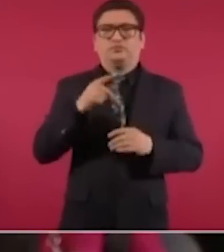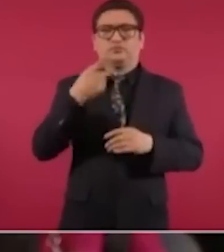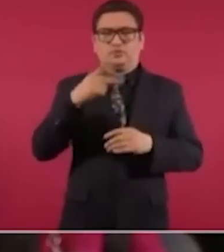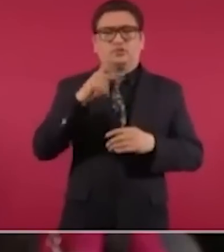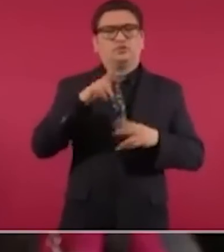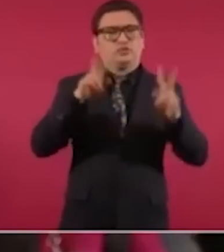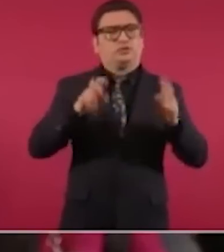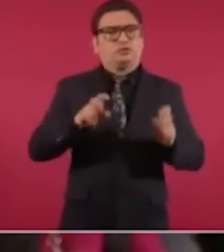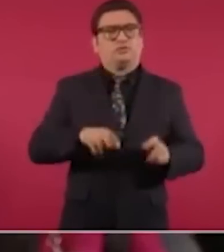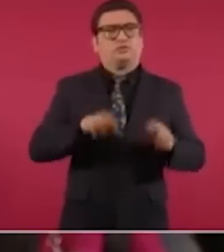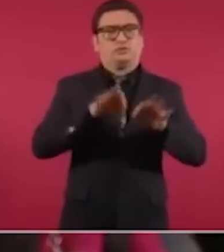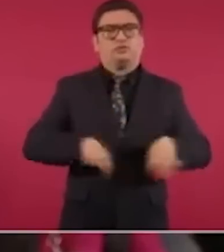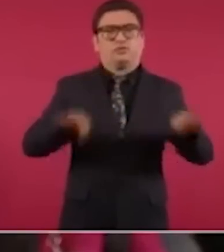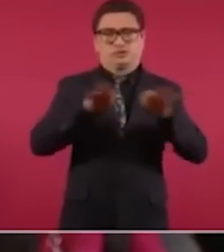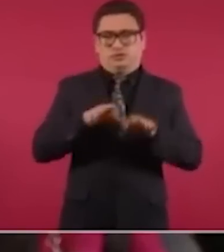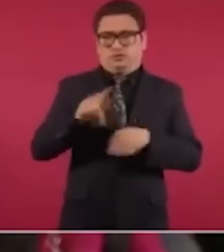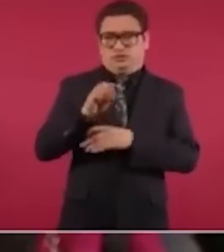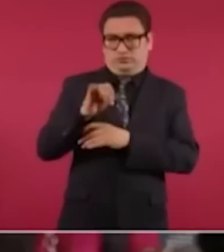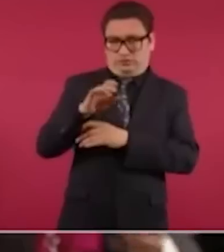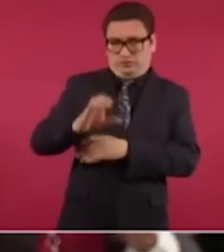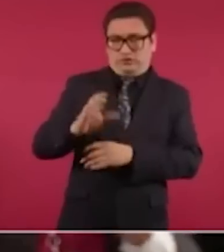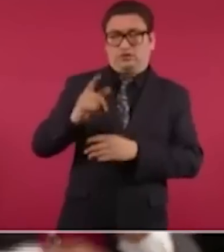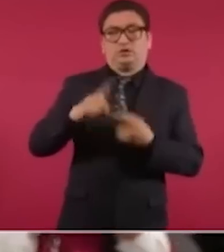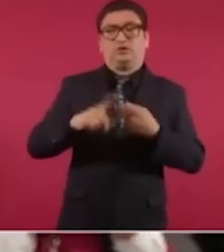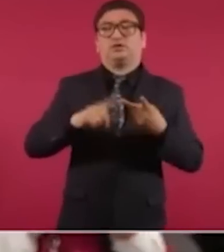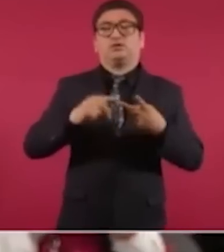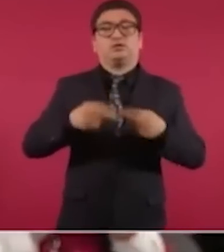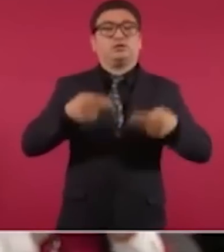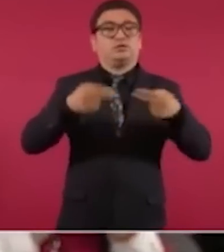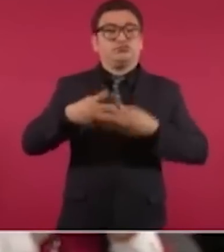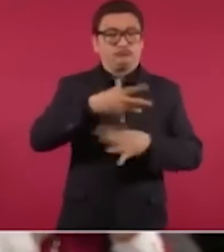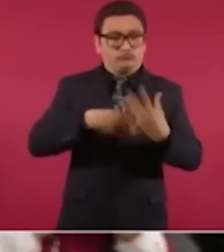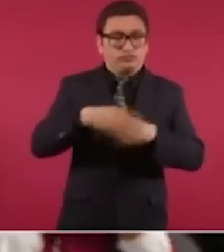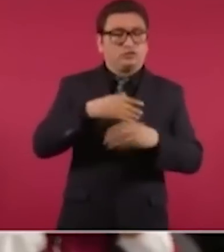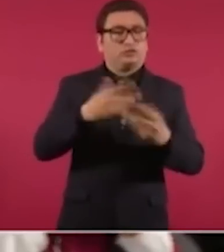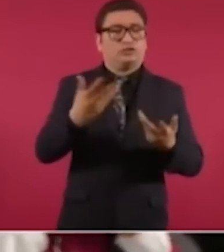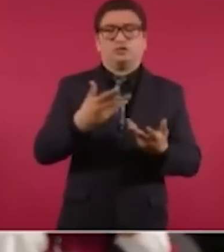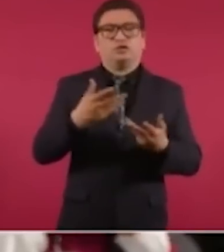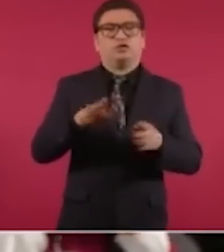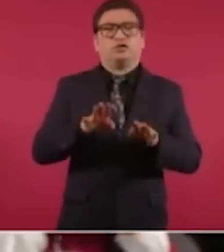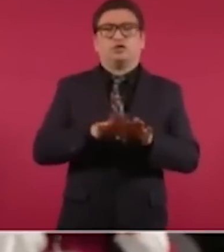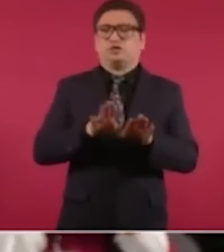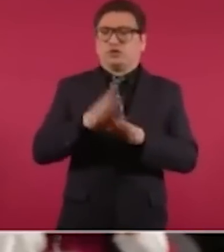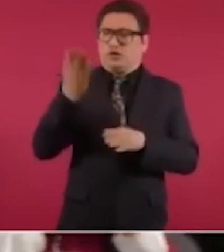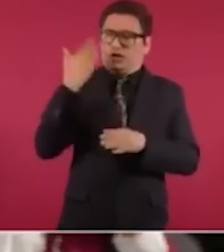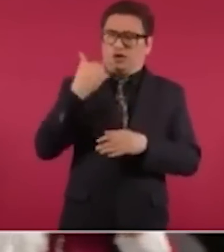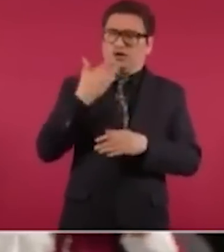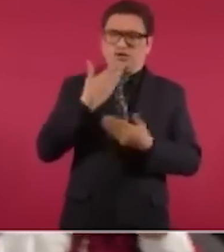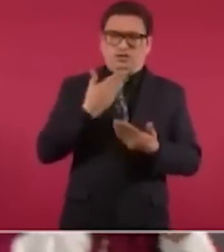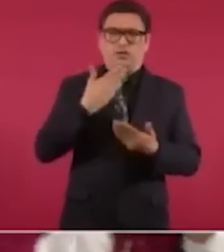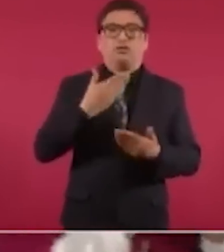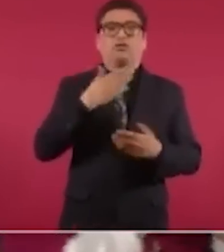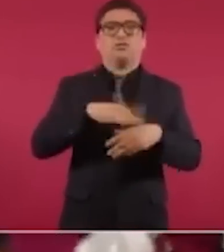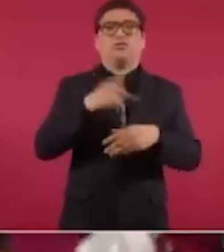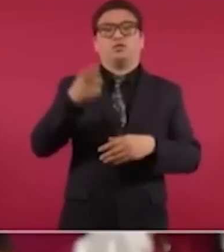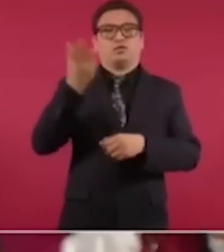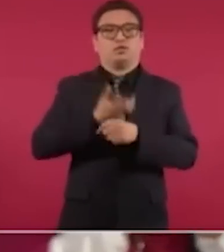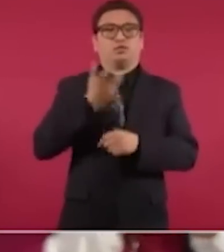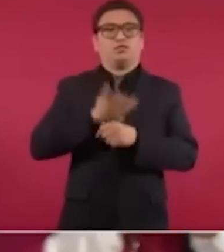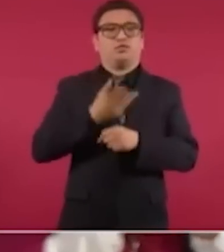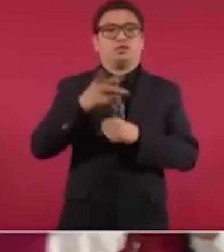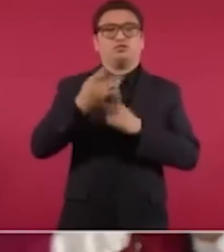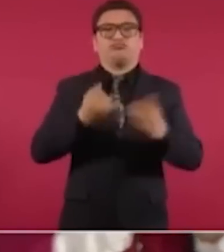temas muy importantes no el mismo temec las negociaciones que se están llevando a cabo que fueron muy bien vistas el hecho de que Estados Unidos no